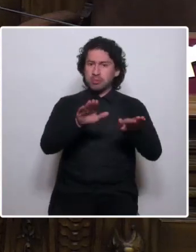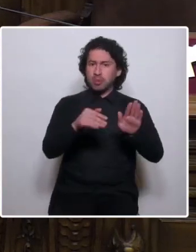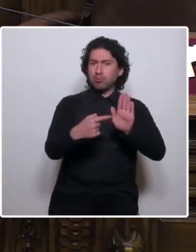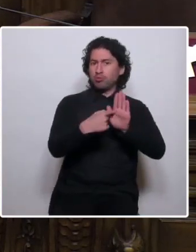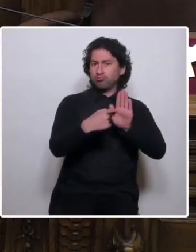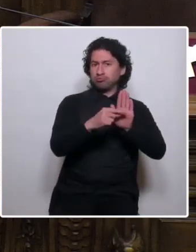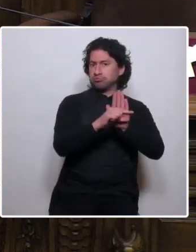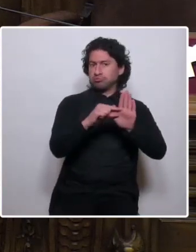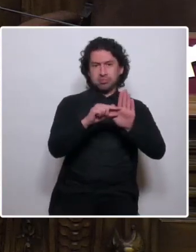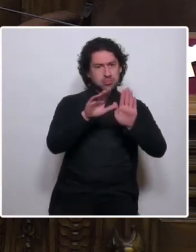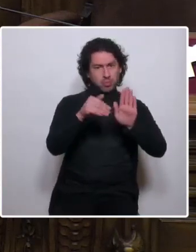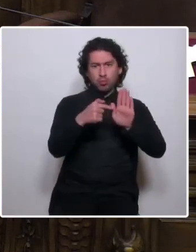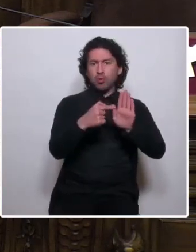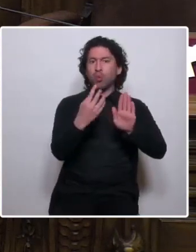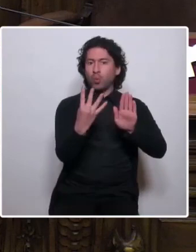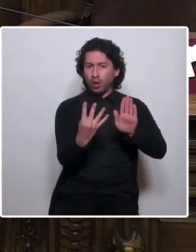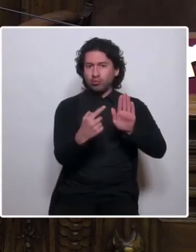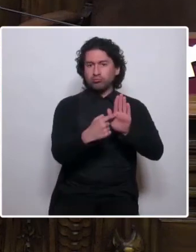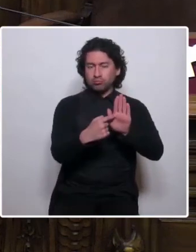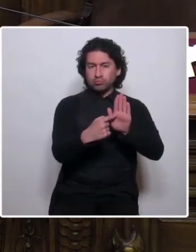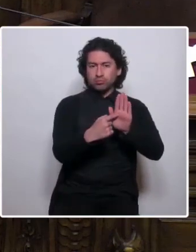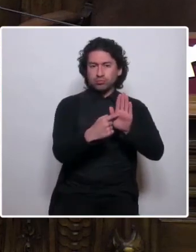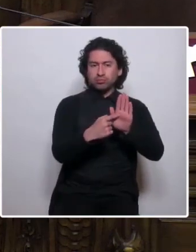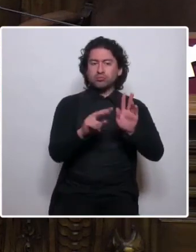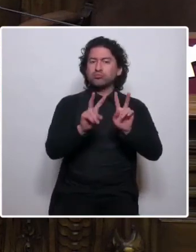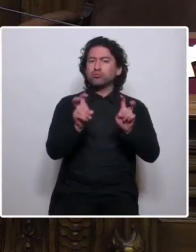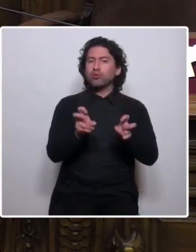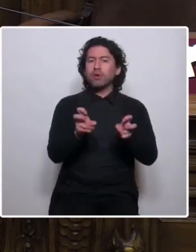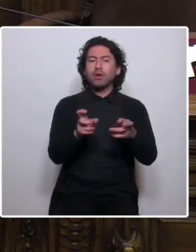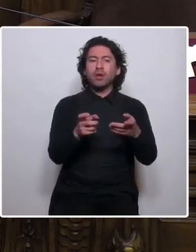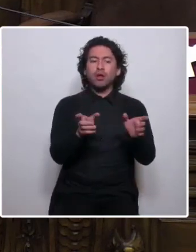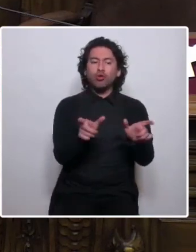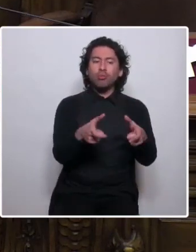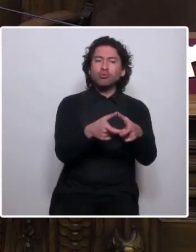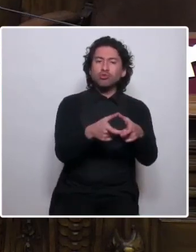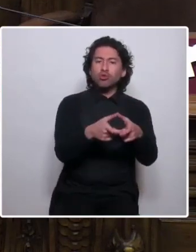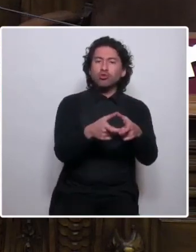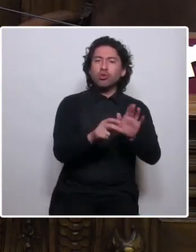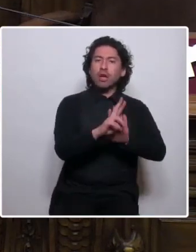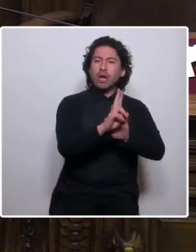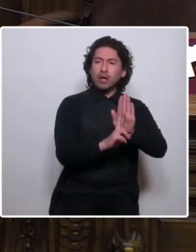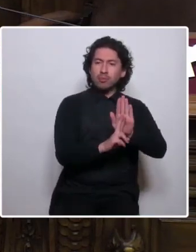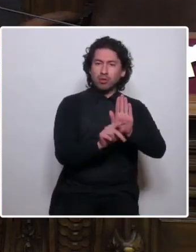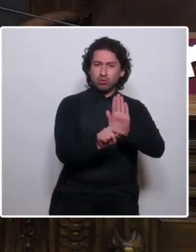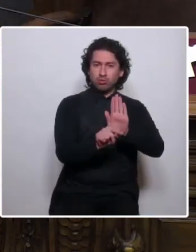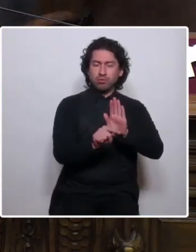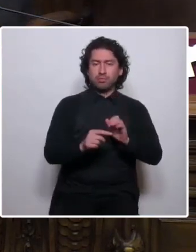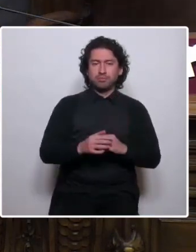incide en este mismo número 4. Sobre comisión de reglamento.